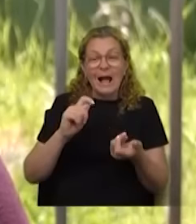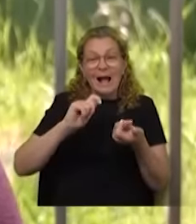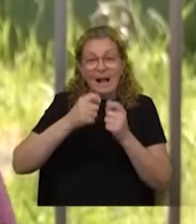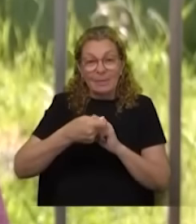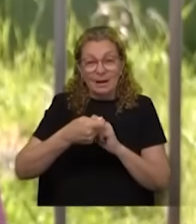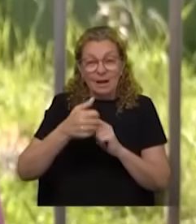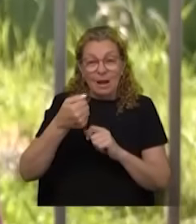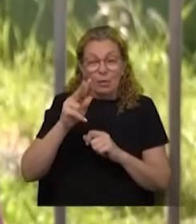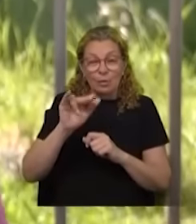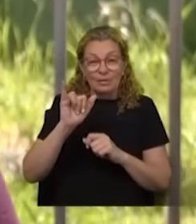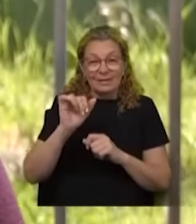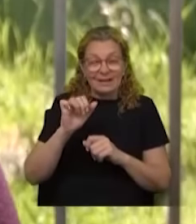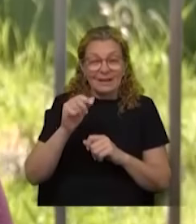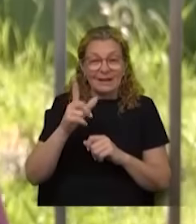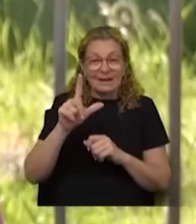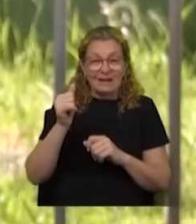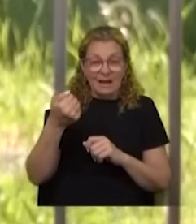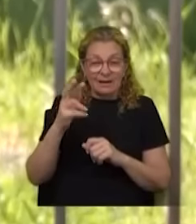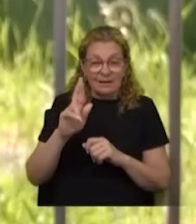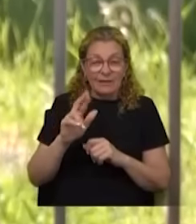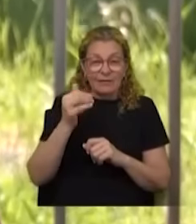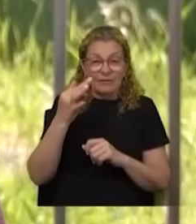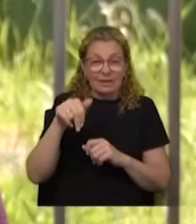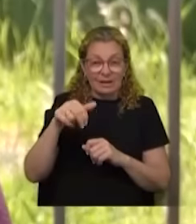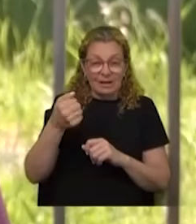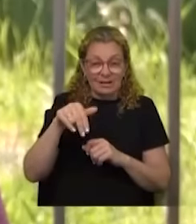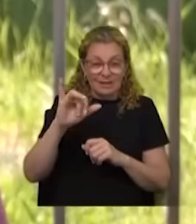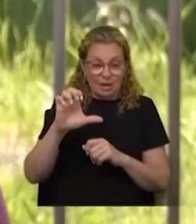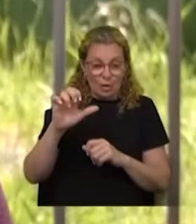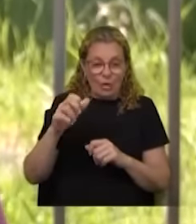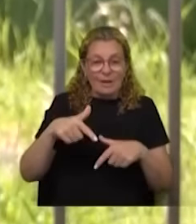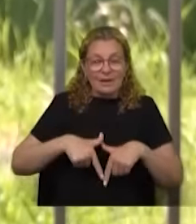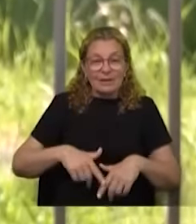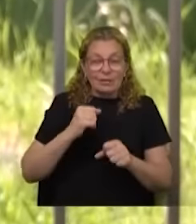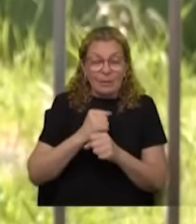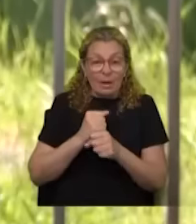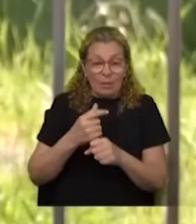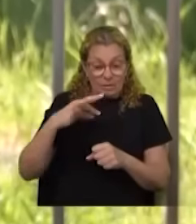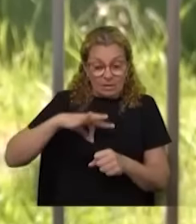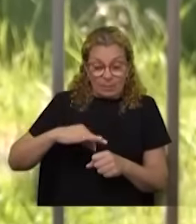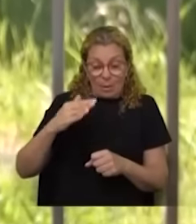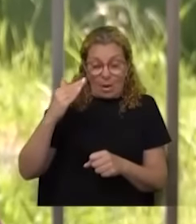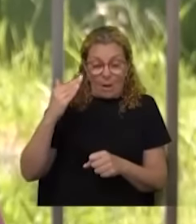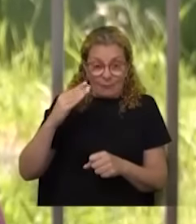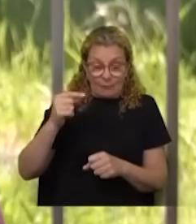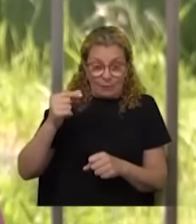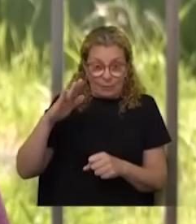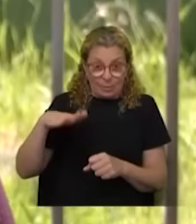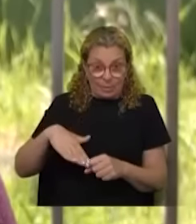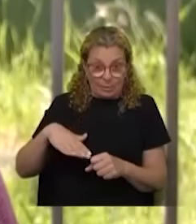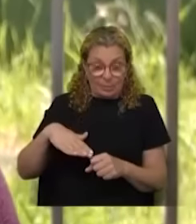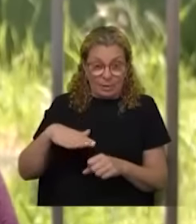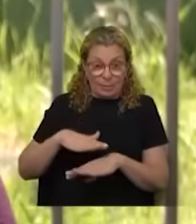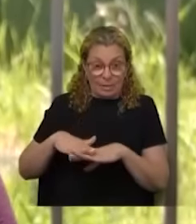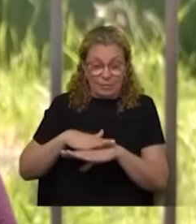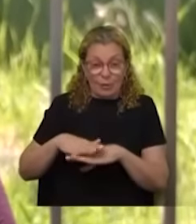a auxiliares financieros la diferencia en el laudo del Ministerio de trabajo es Clara con el plan anterior nosotros tenemos un piso que